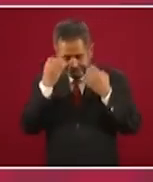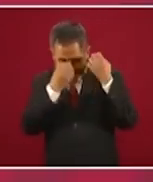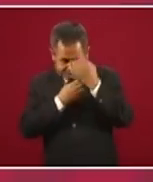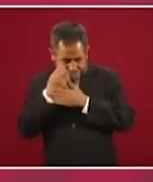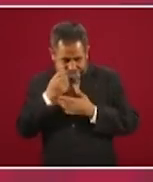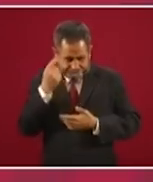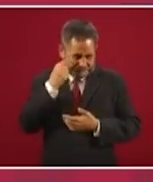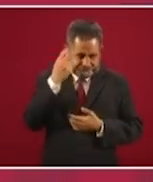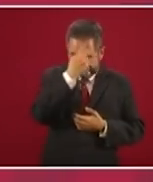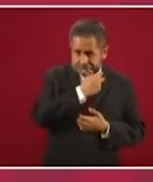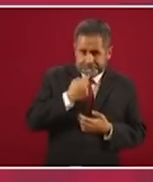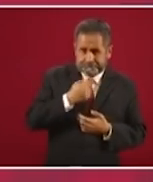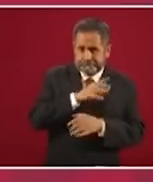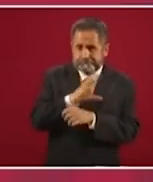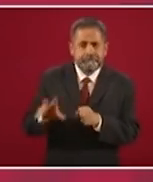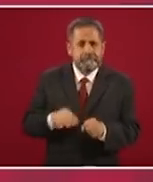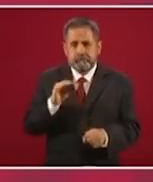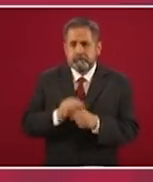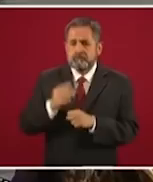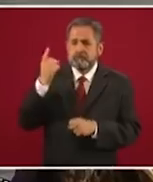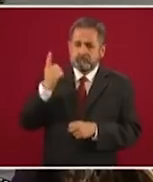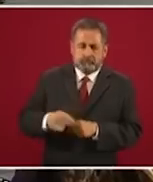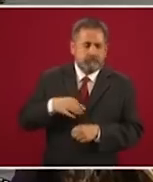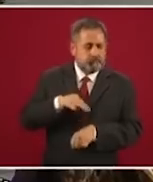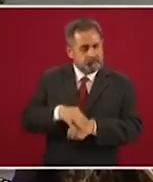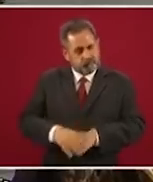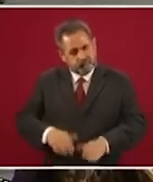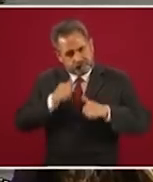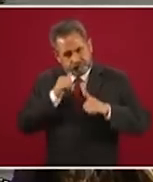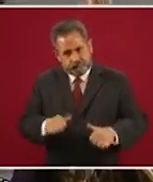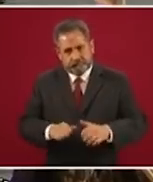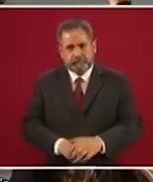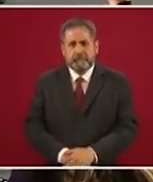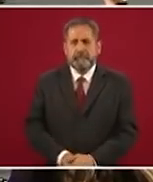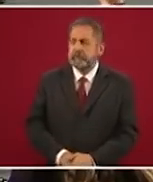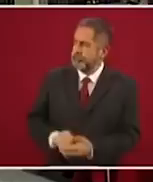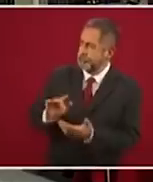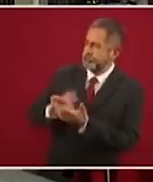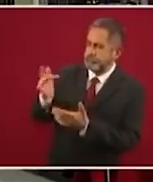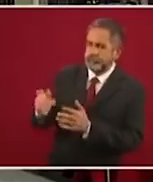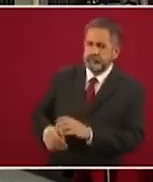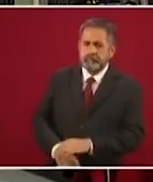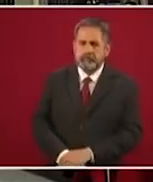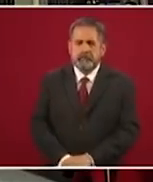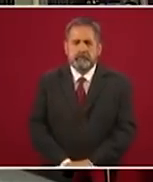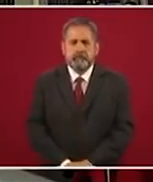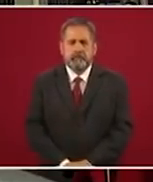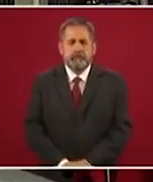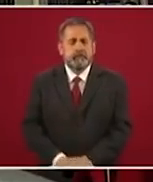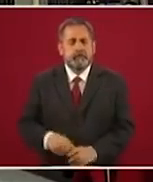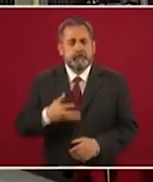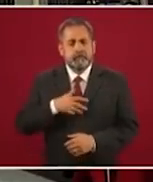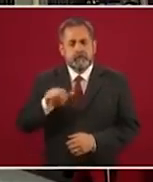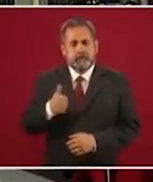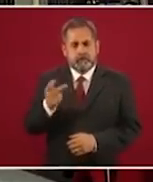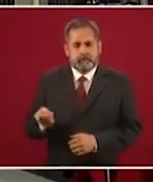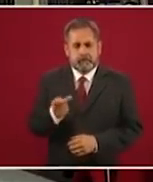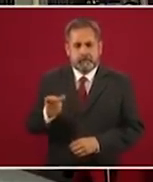requiere el mandato de ser médico. Muchas gracias. Muchas gracias. Tengo otra pregunta.